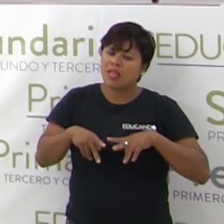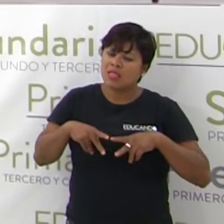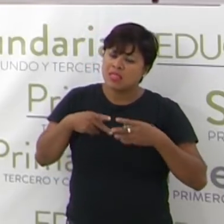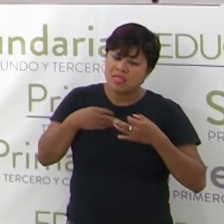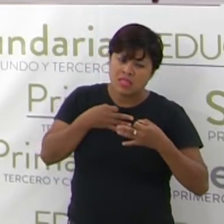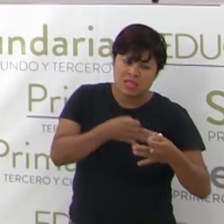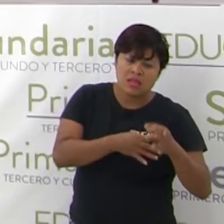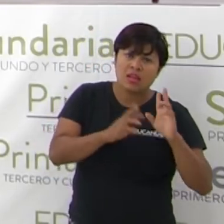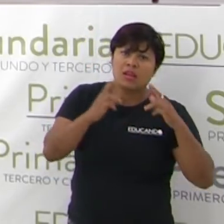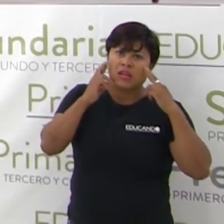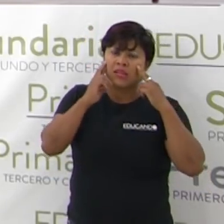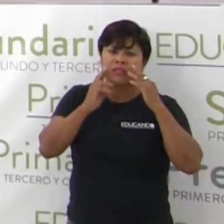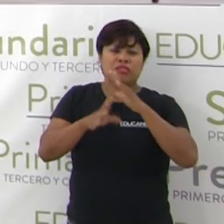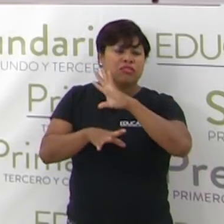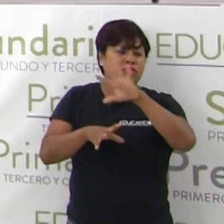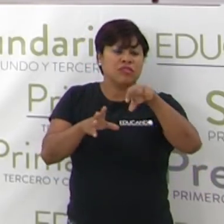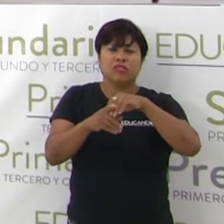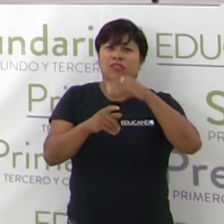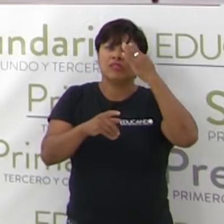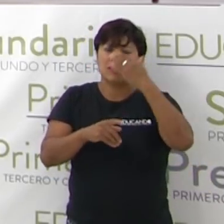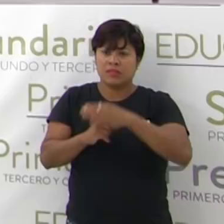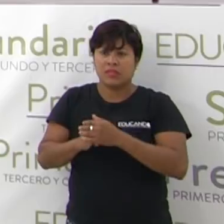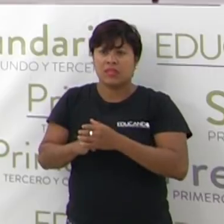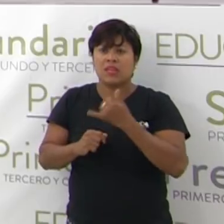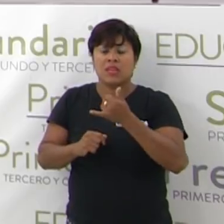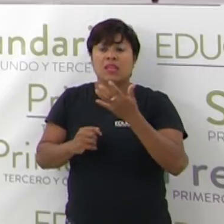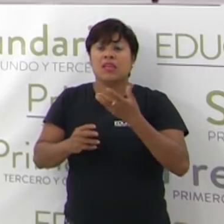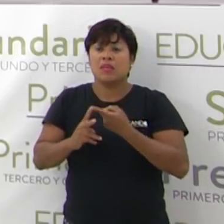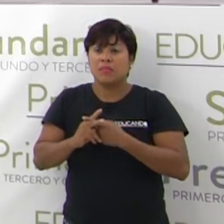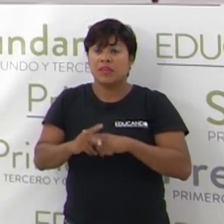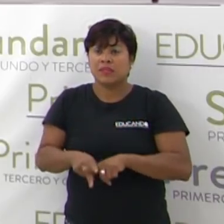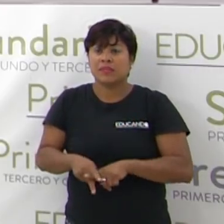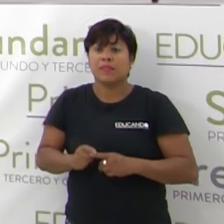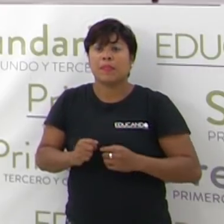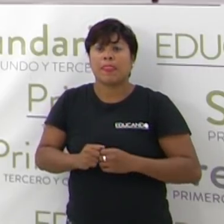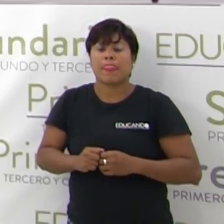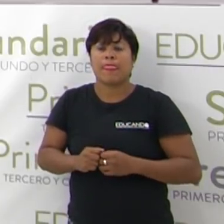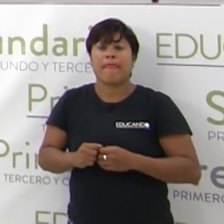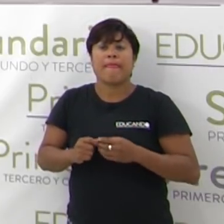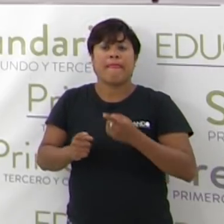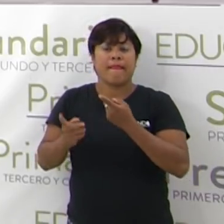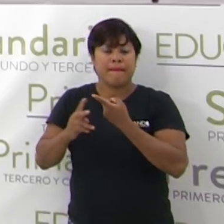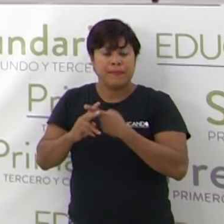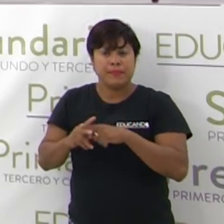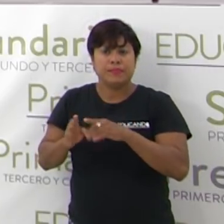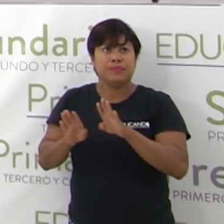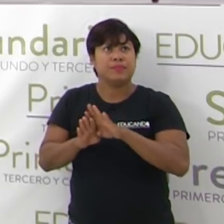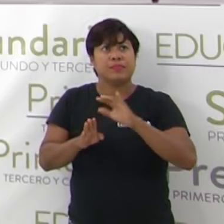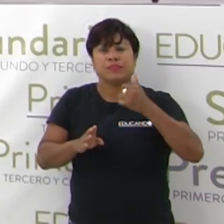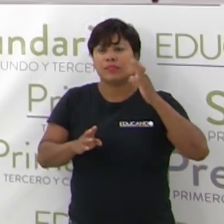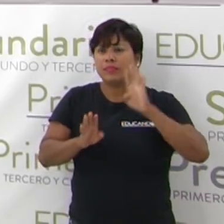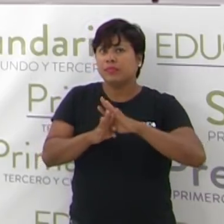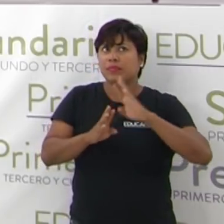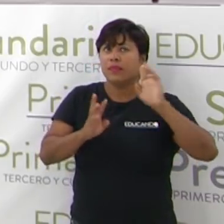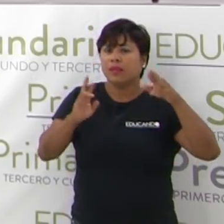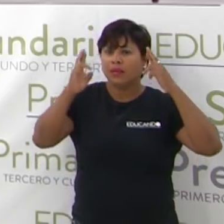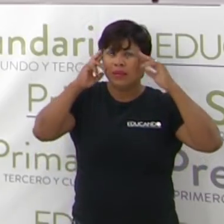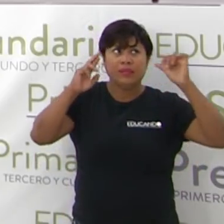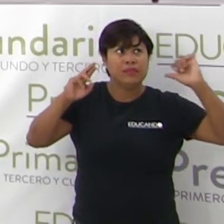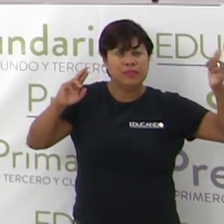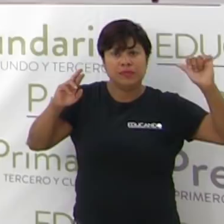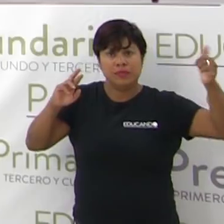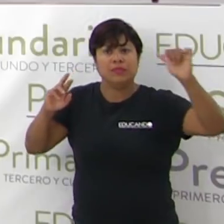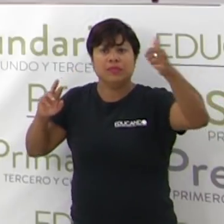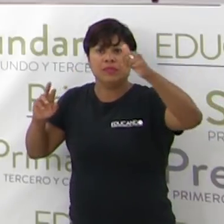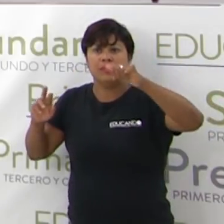sabía en todo ese reino y empezó a llegaron los rumores a otros reinos. Y en otros